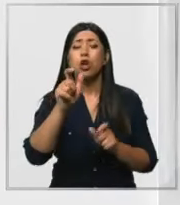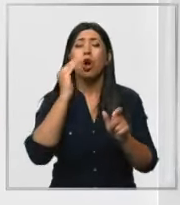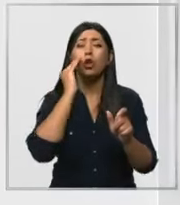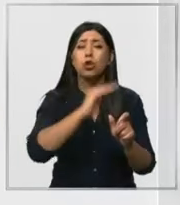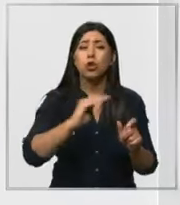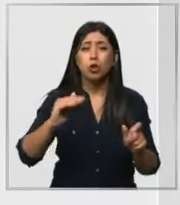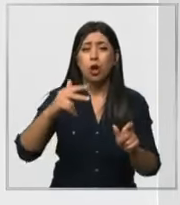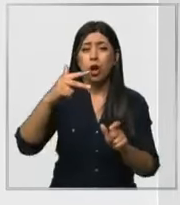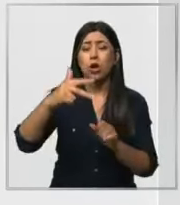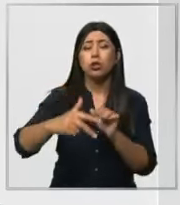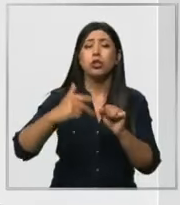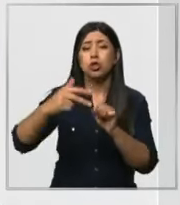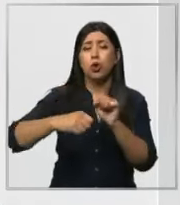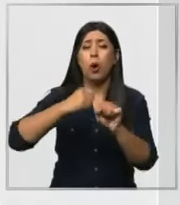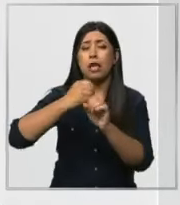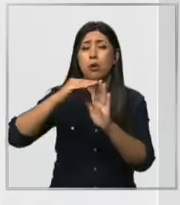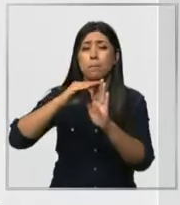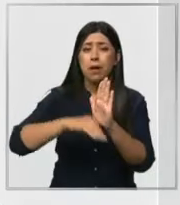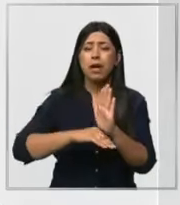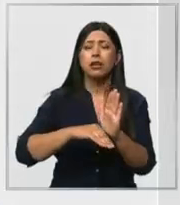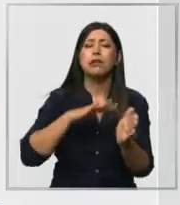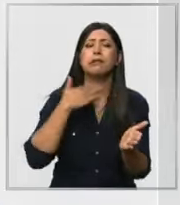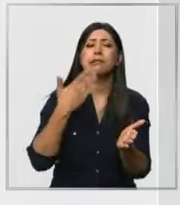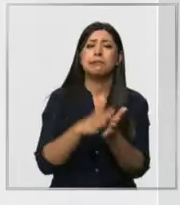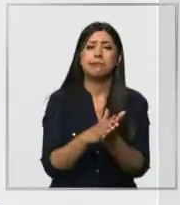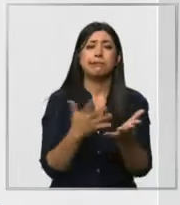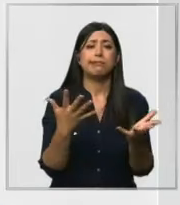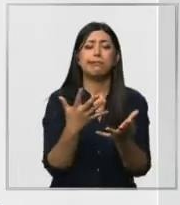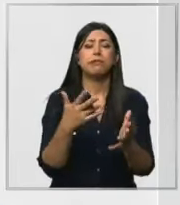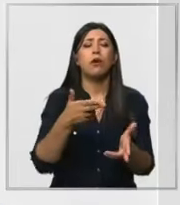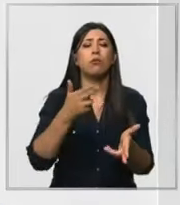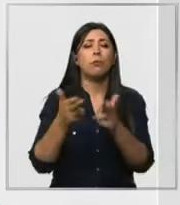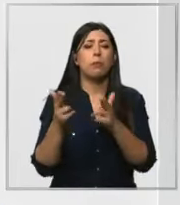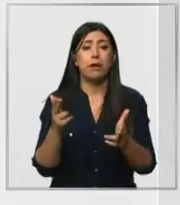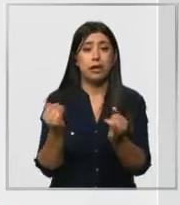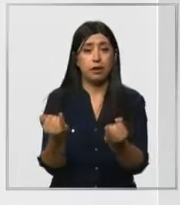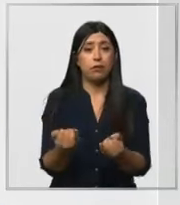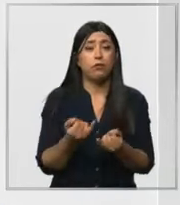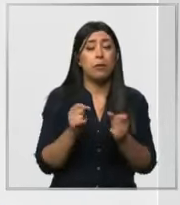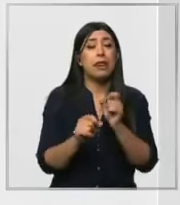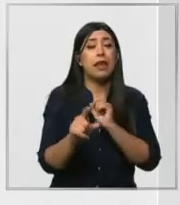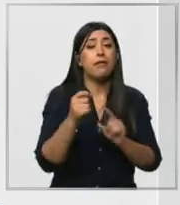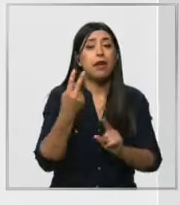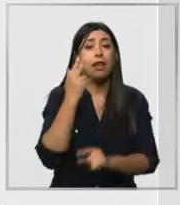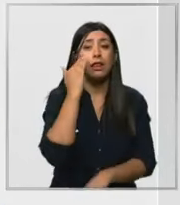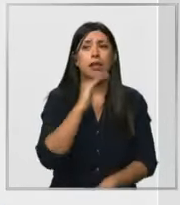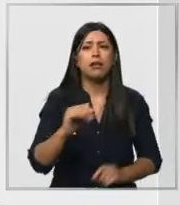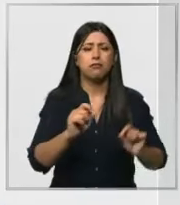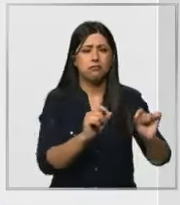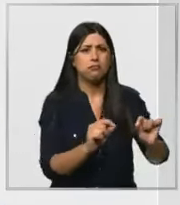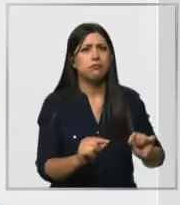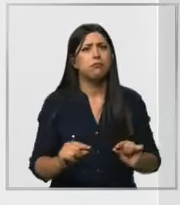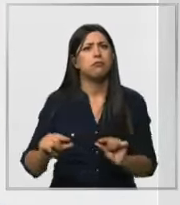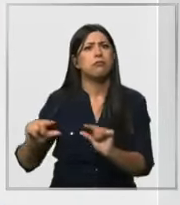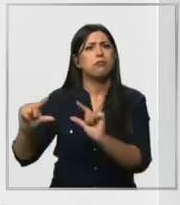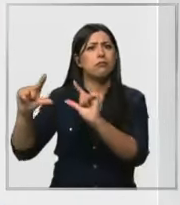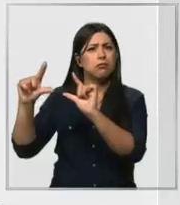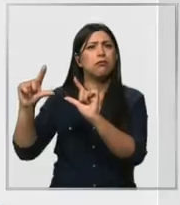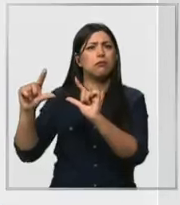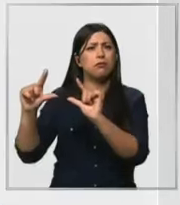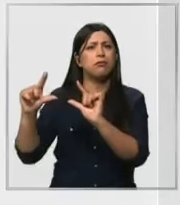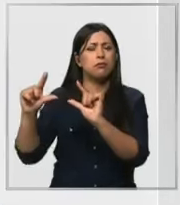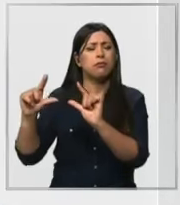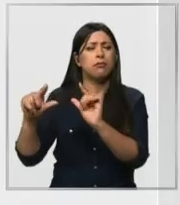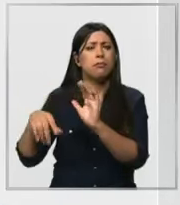armas de fuego. Un informe realizado por la Defensoría de la Niñez muestra el incremento de estos delitos a lo largo de un periodo de